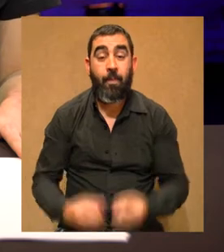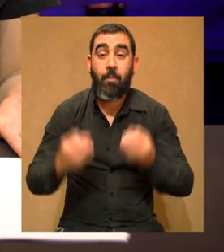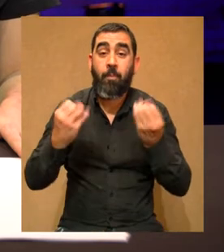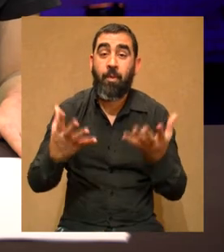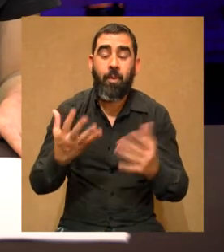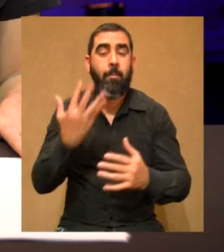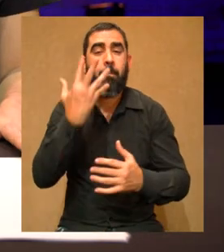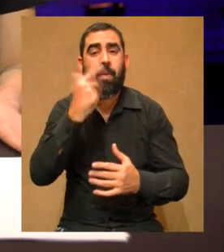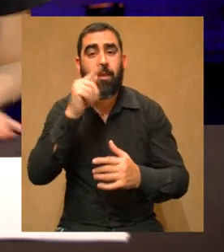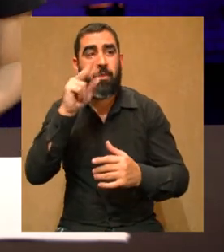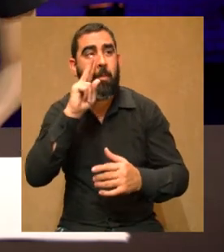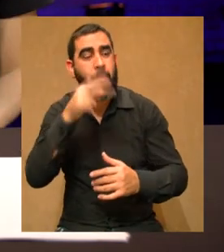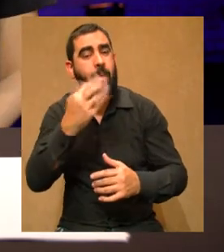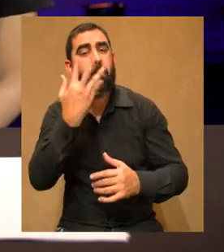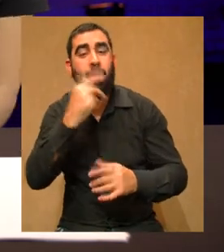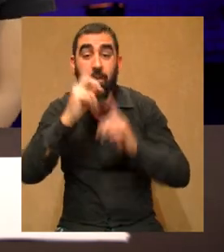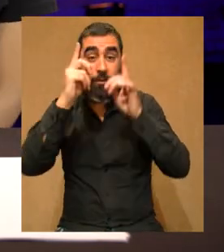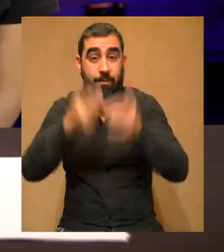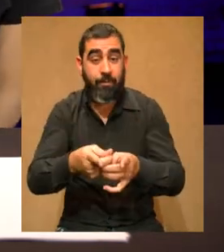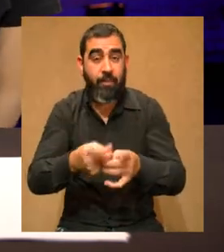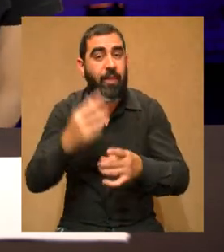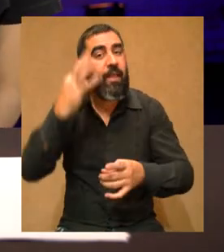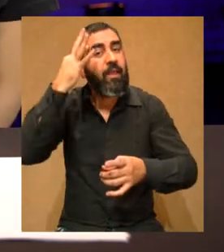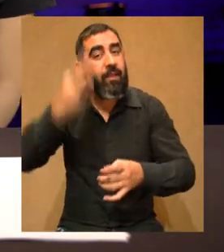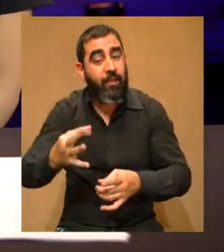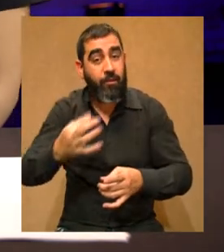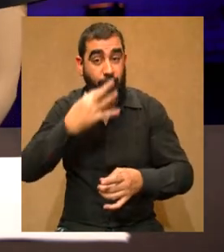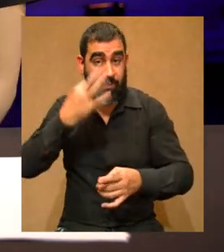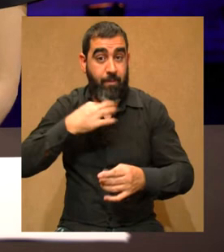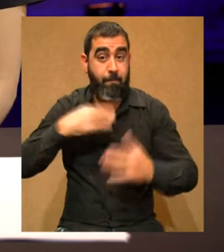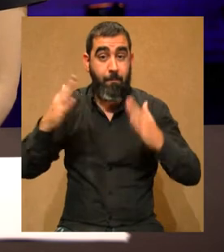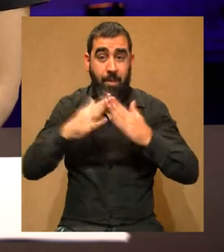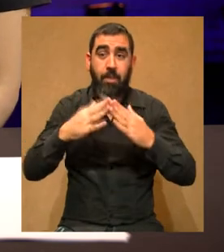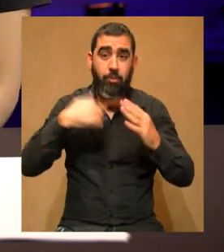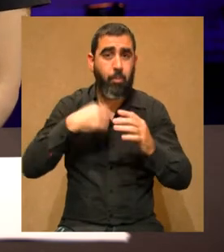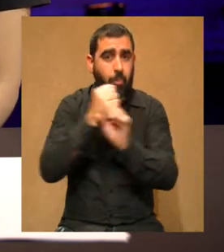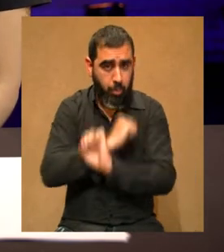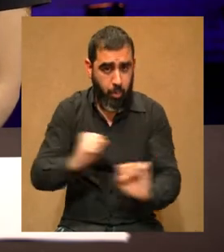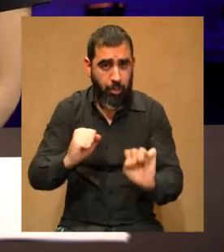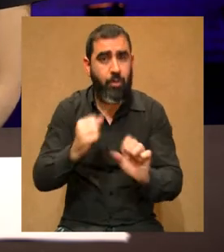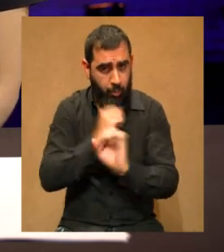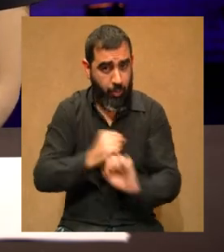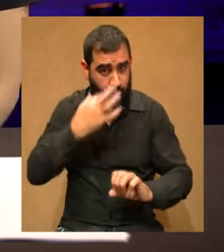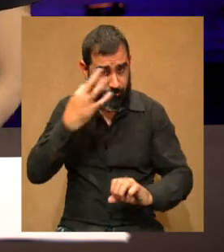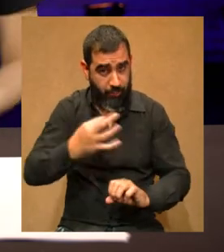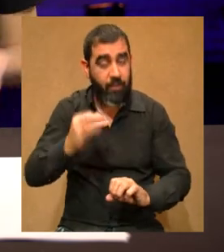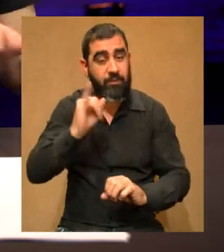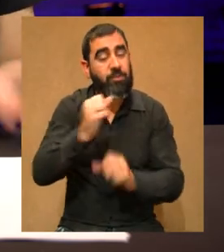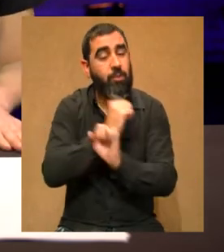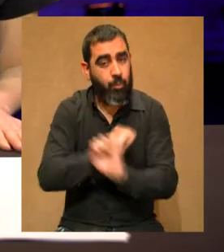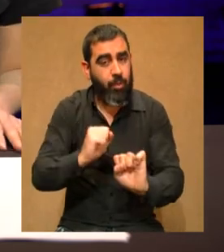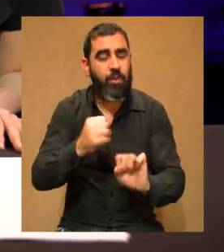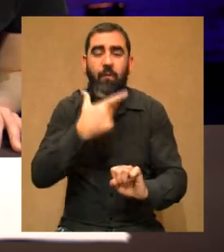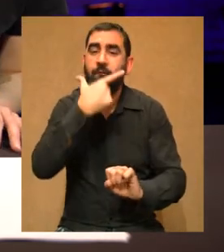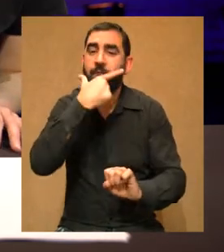bueno me fascinó ver eso y me encanta creer que en casa puedo hacerlo se podrán podemos